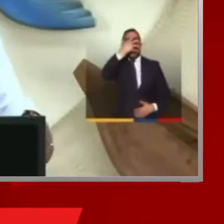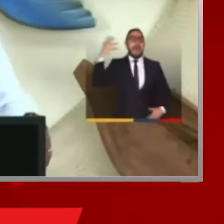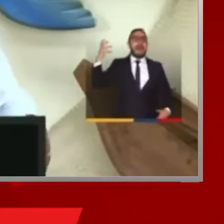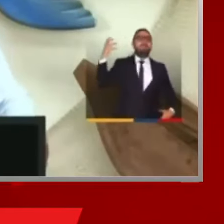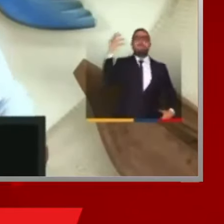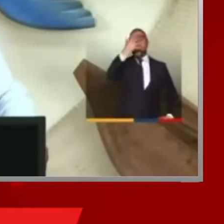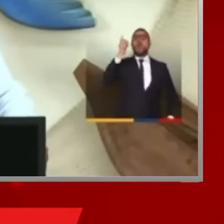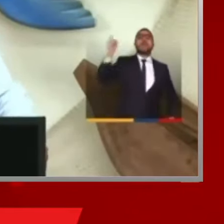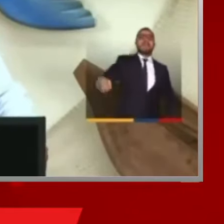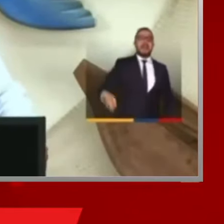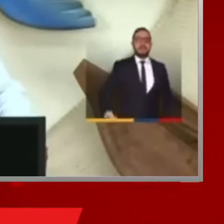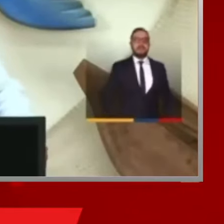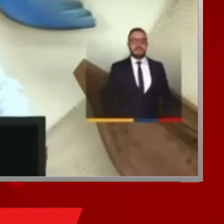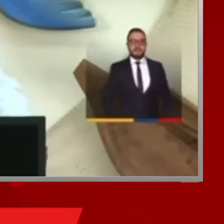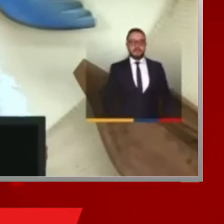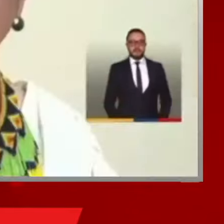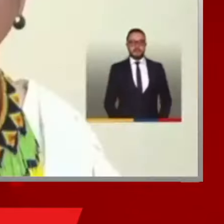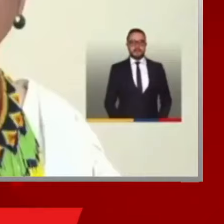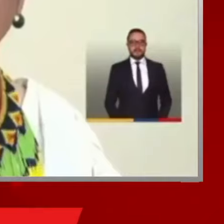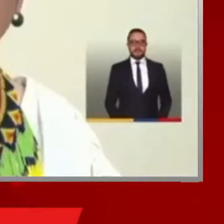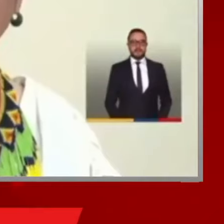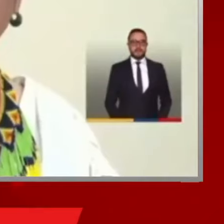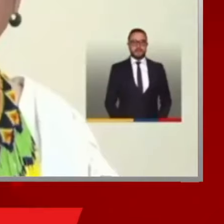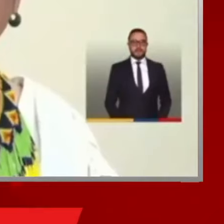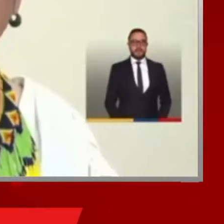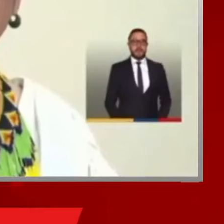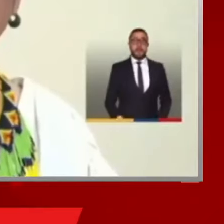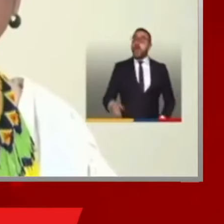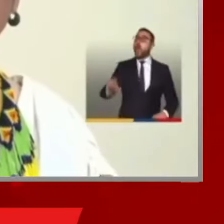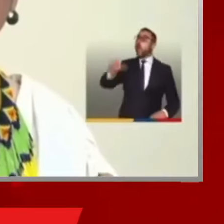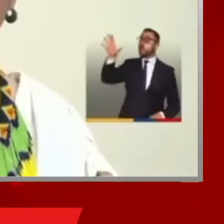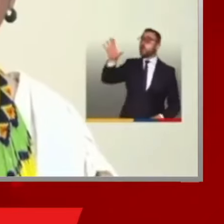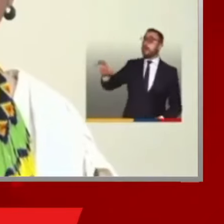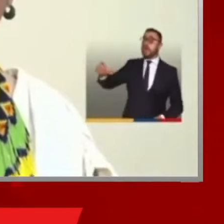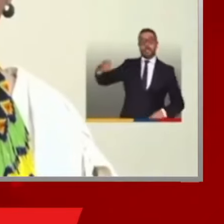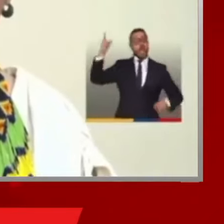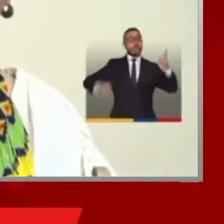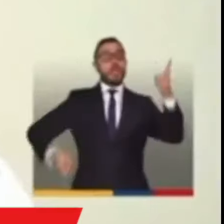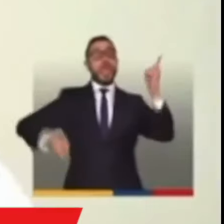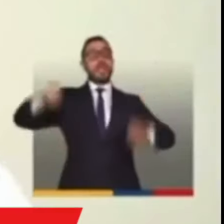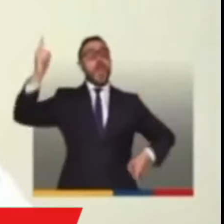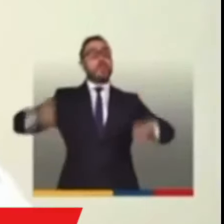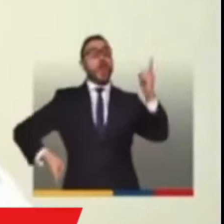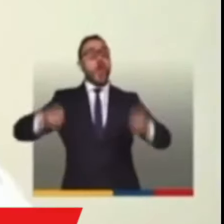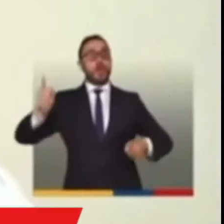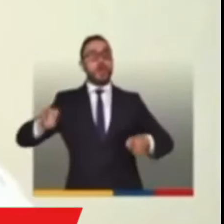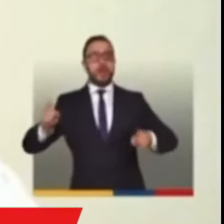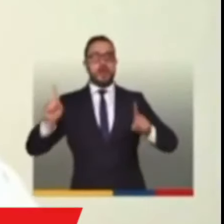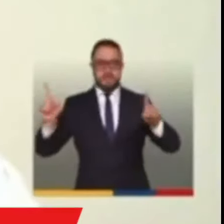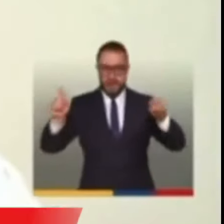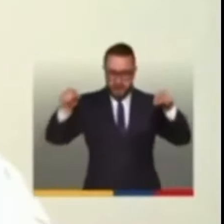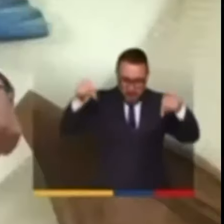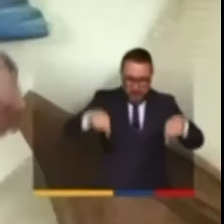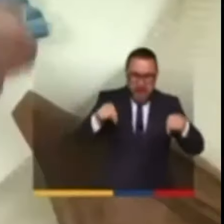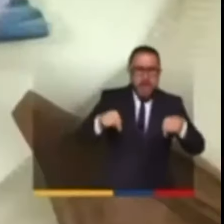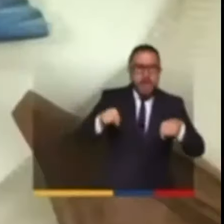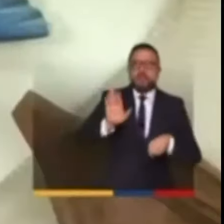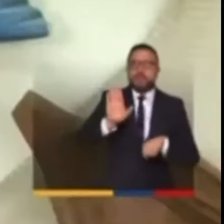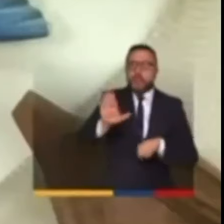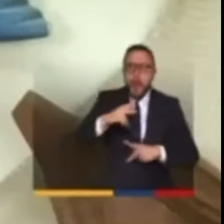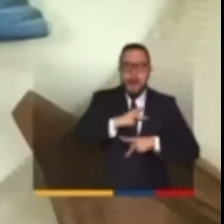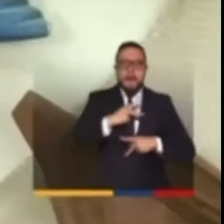sí, ¿no? Porque si usted ve, no, acompañado del tono, Rita, y déjenme ver el video, acompañado del tono, él marca